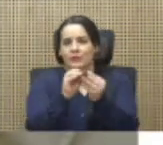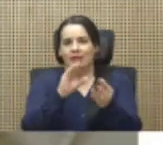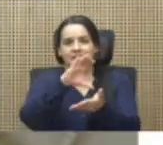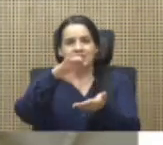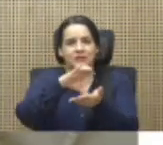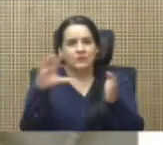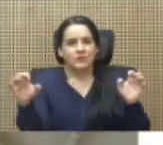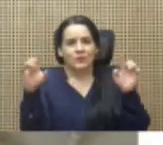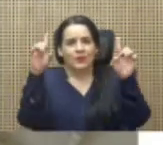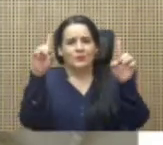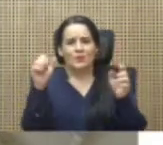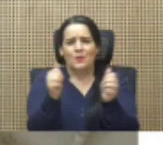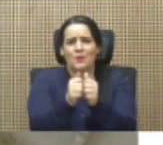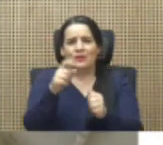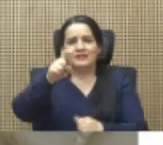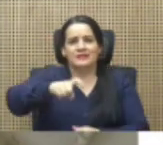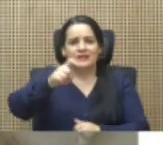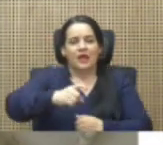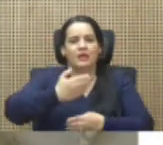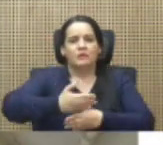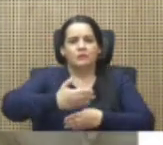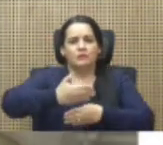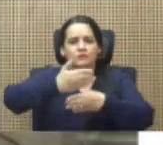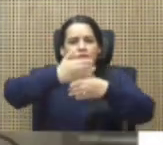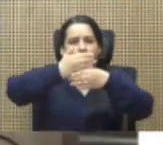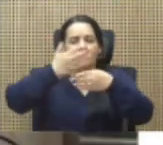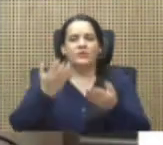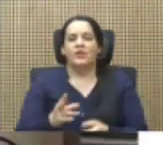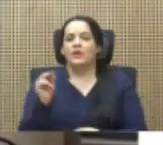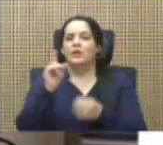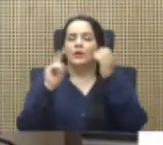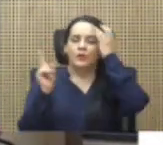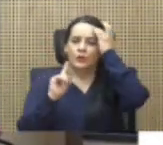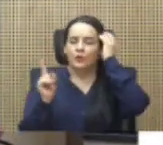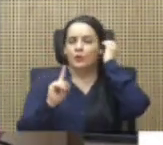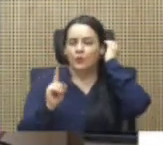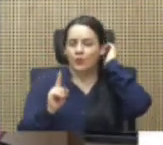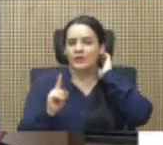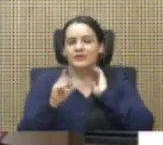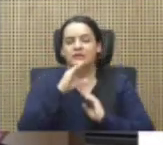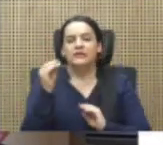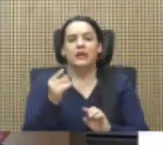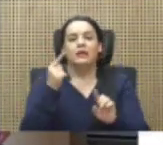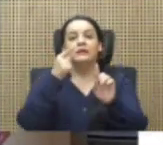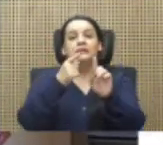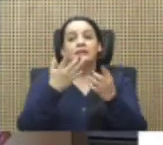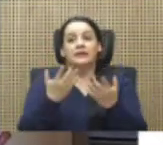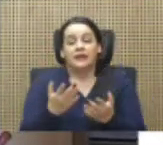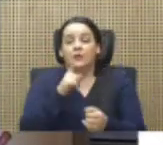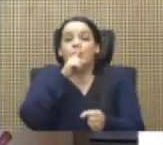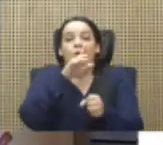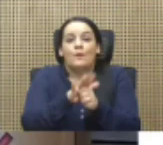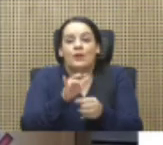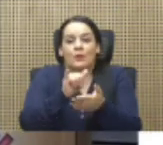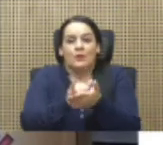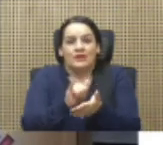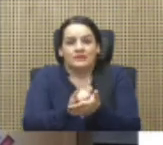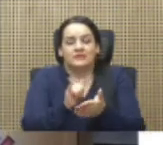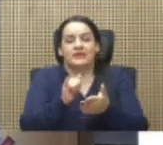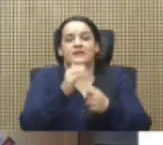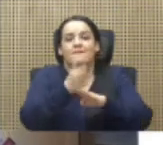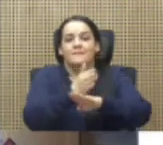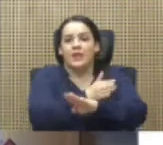educativos con necesidades de infraestructura y no es previsible que cumpla con este número de mejoras porque hay límites